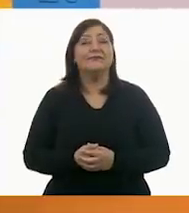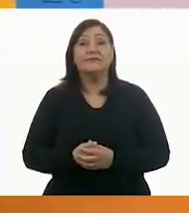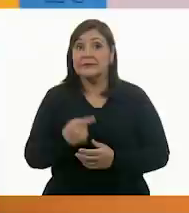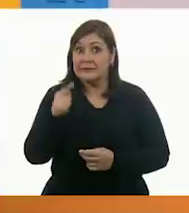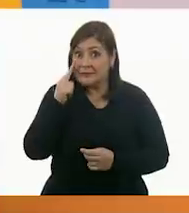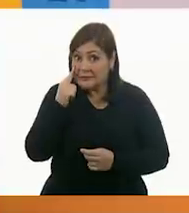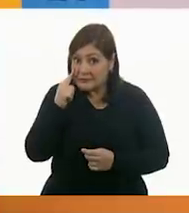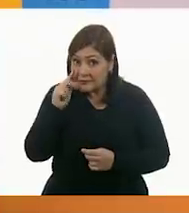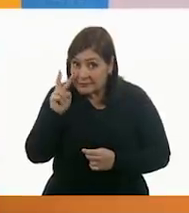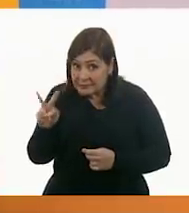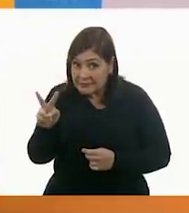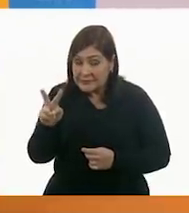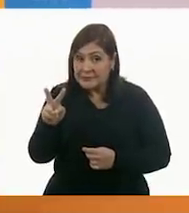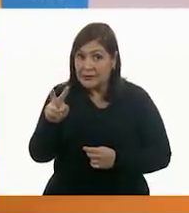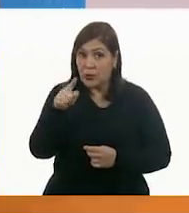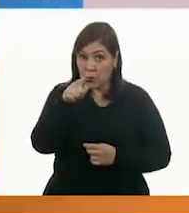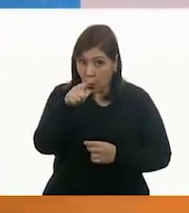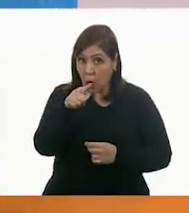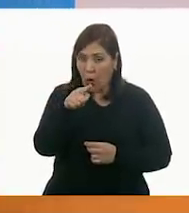das cuenta,